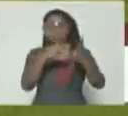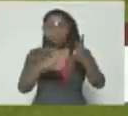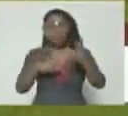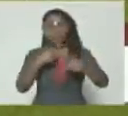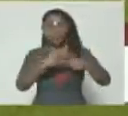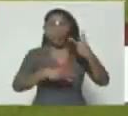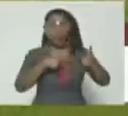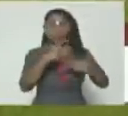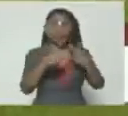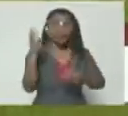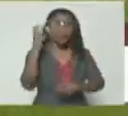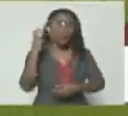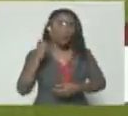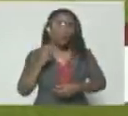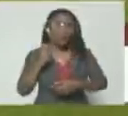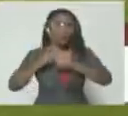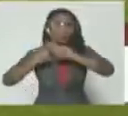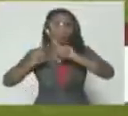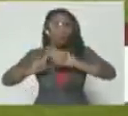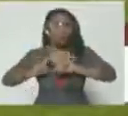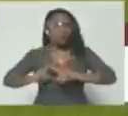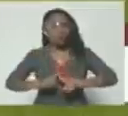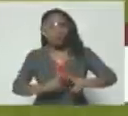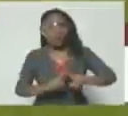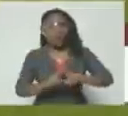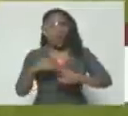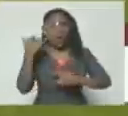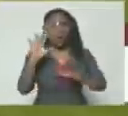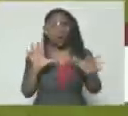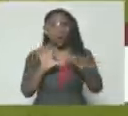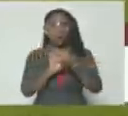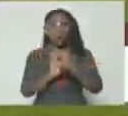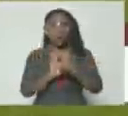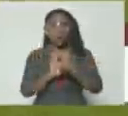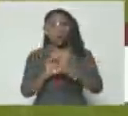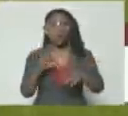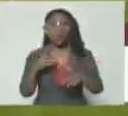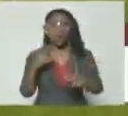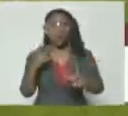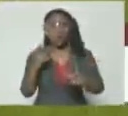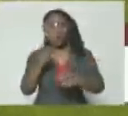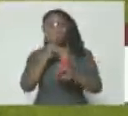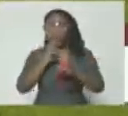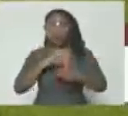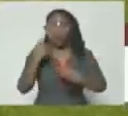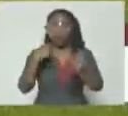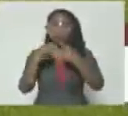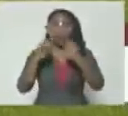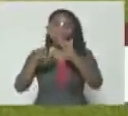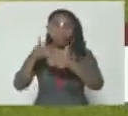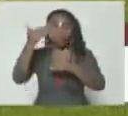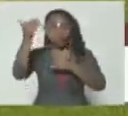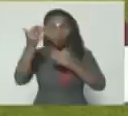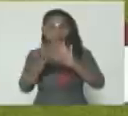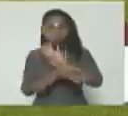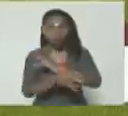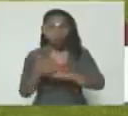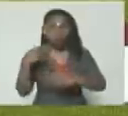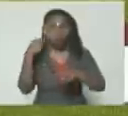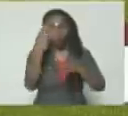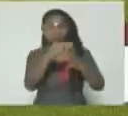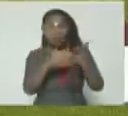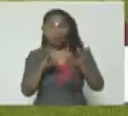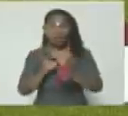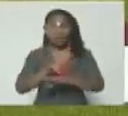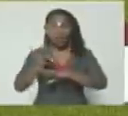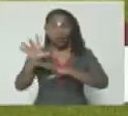de cacao y derivados que tienen relación con el Banco de Comercio Exterior a escalas mucho más pequeñas. Sobre los productos, voy a dejar acá a